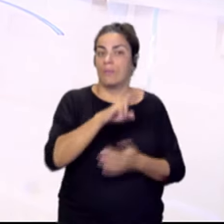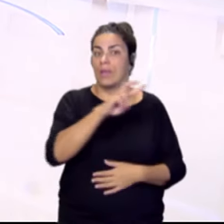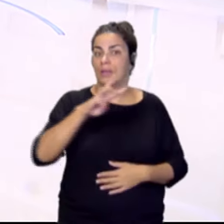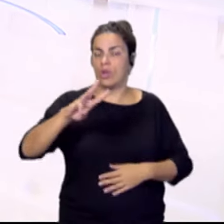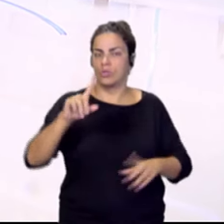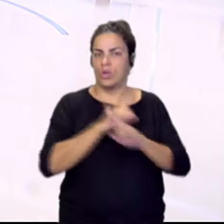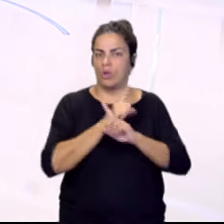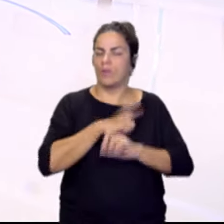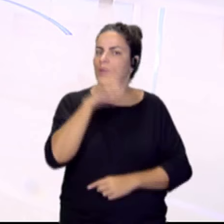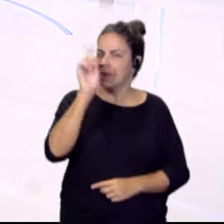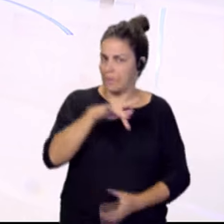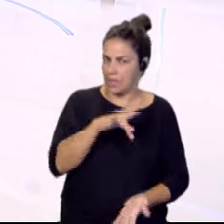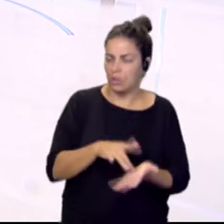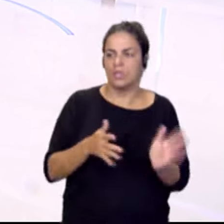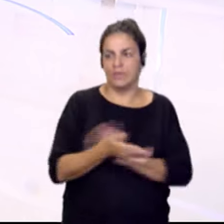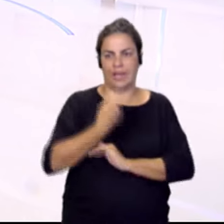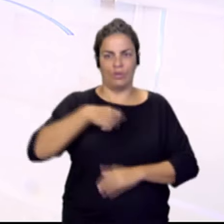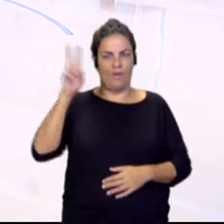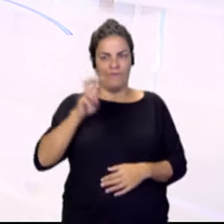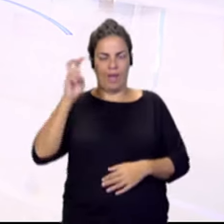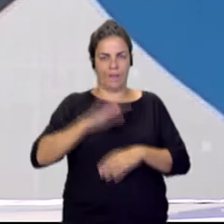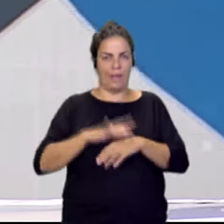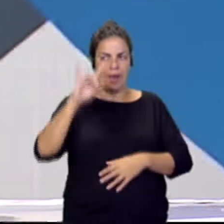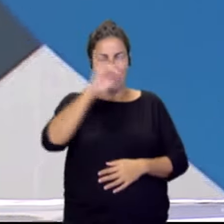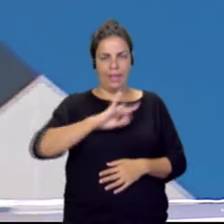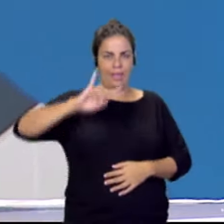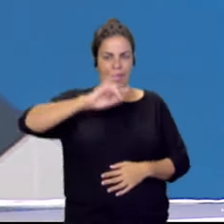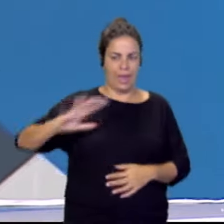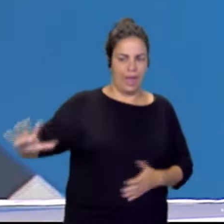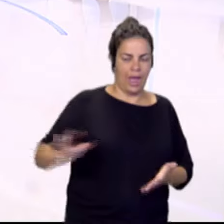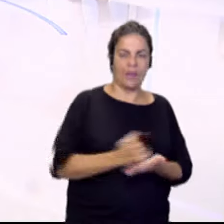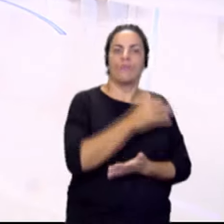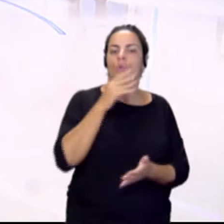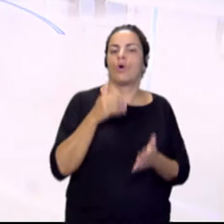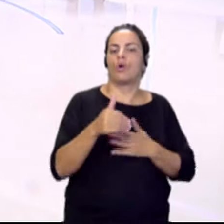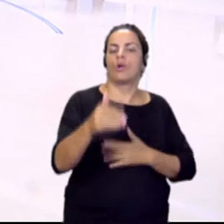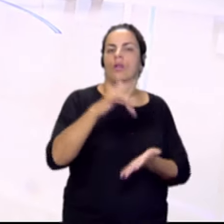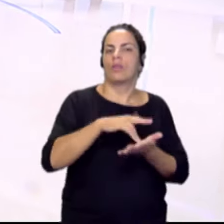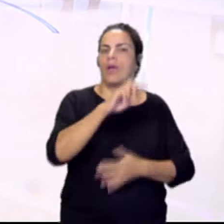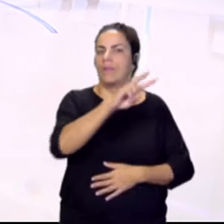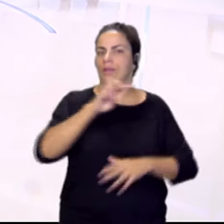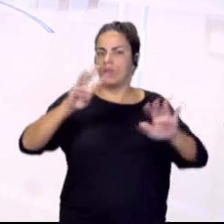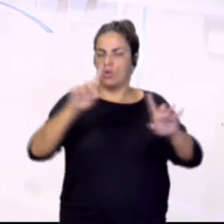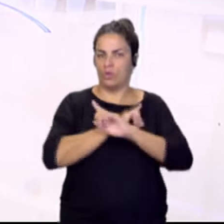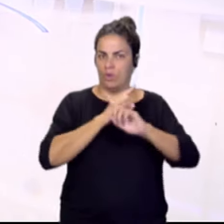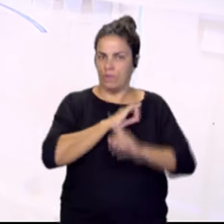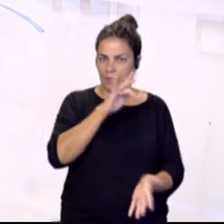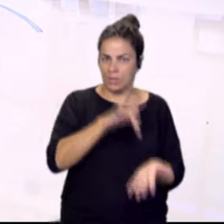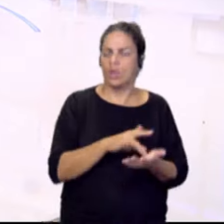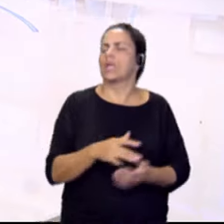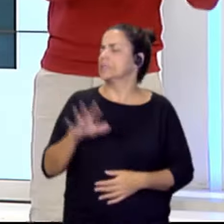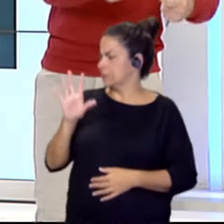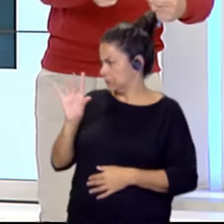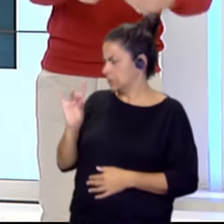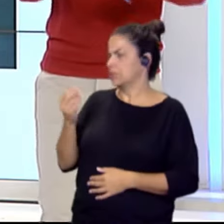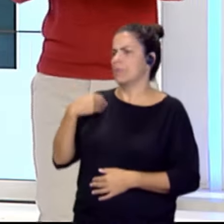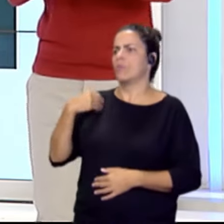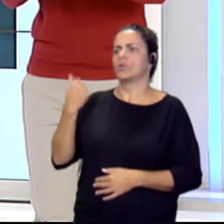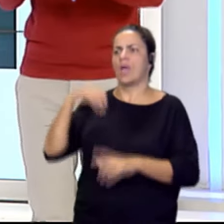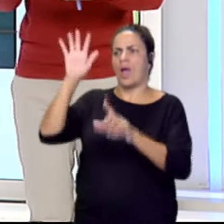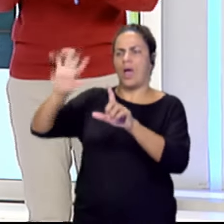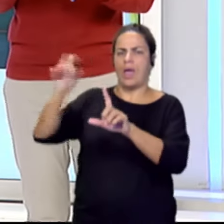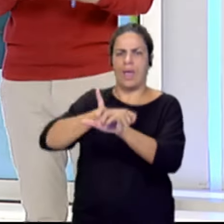para el resto de Canarias porque el 28 de noviembre ya también sí, sí, ahí será. Ahí lo tenemos todo. Como decía, ha ocurrido pruebas también en España, en otros